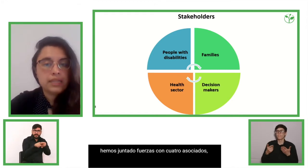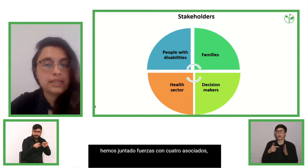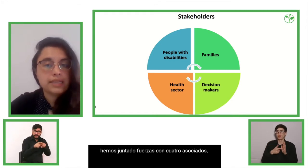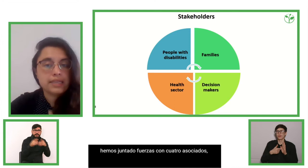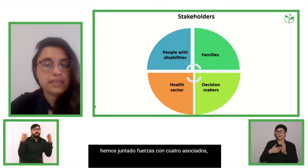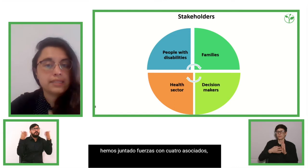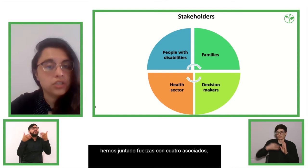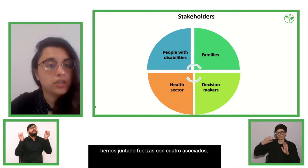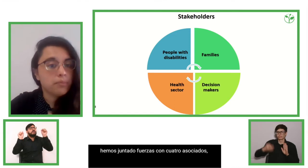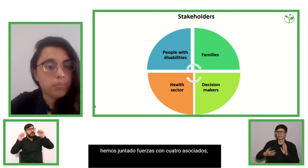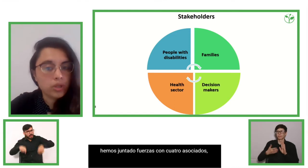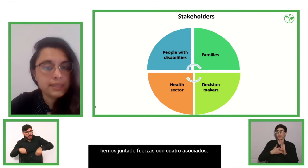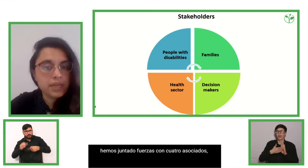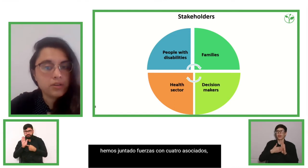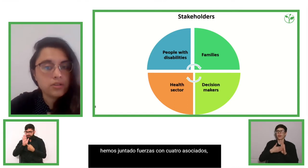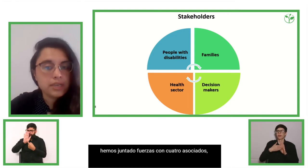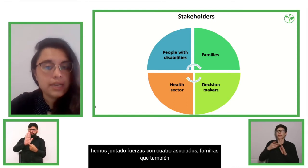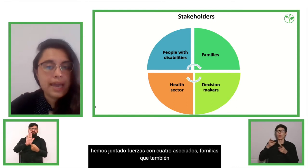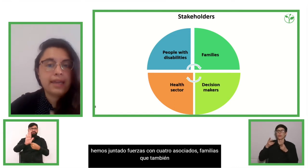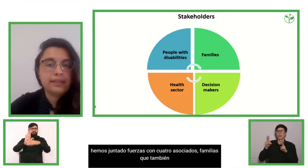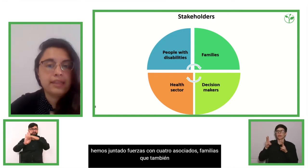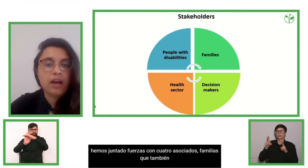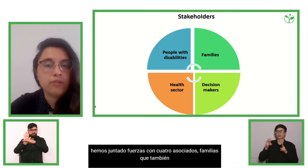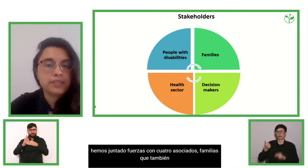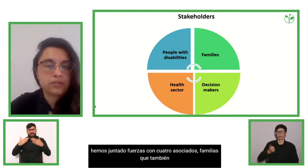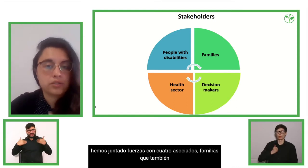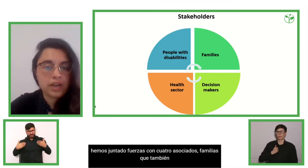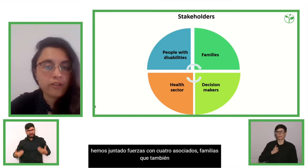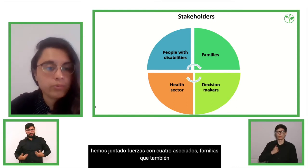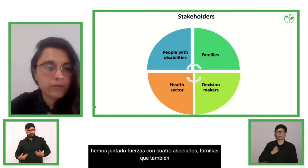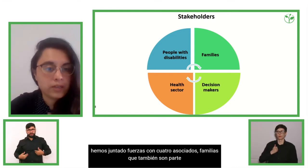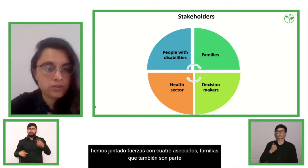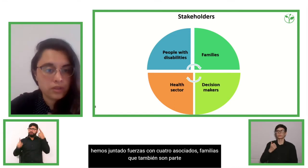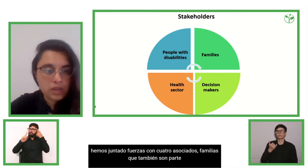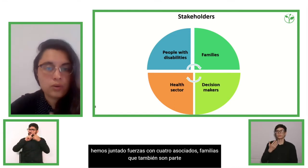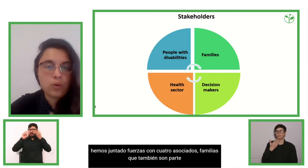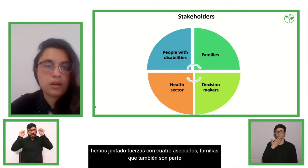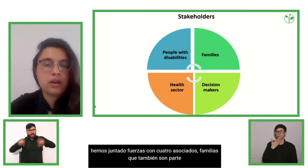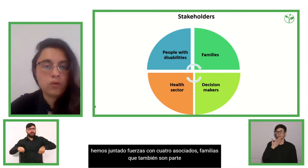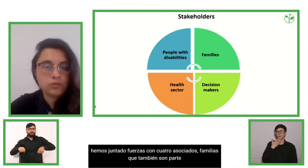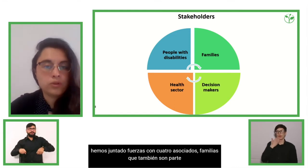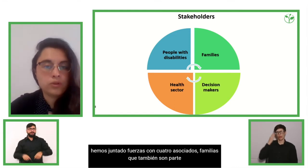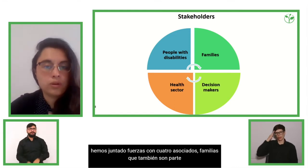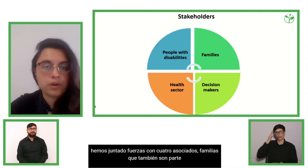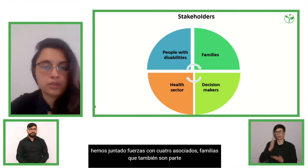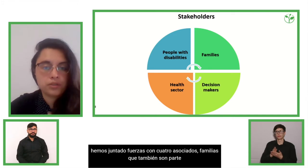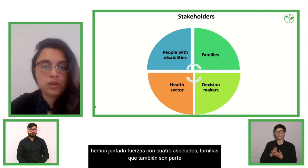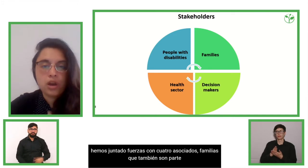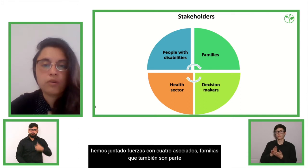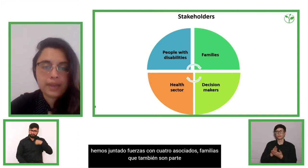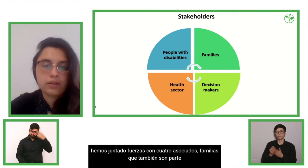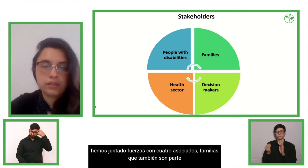la garantía de estos derechos y decisores